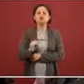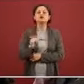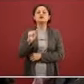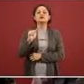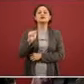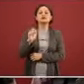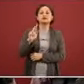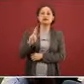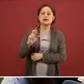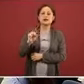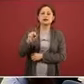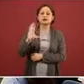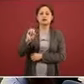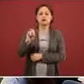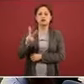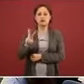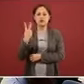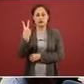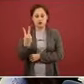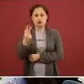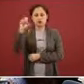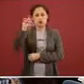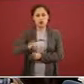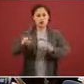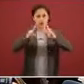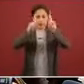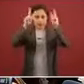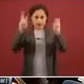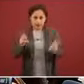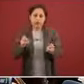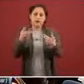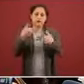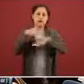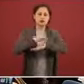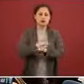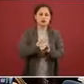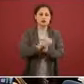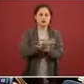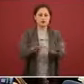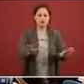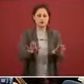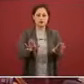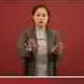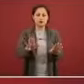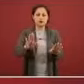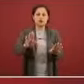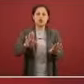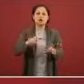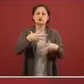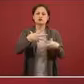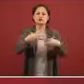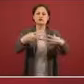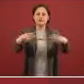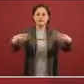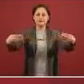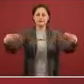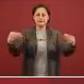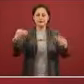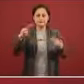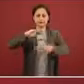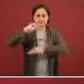dos temas, uno el de todos los días, el informe técnico sobre la situación epidemiológica,